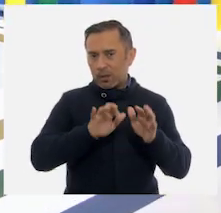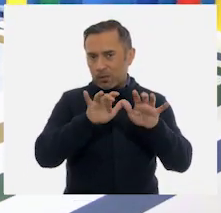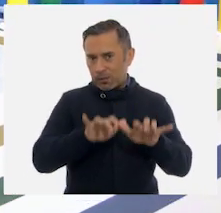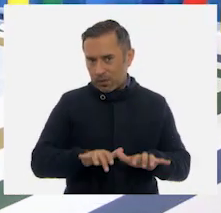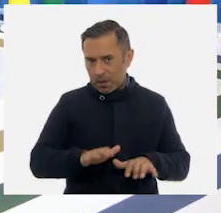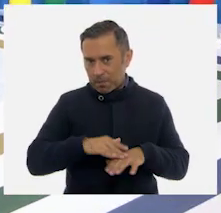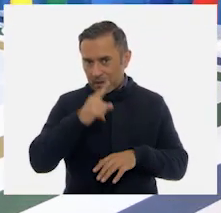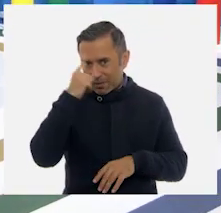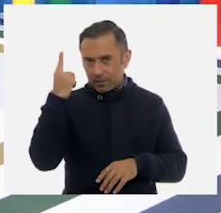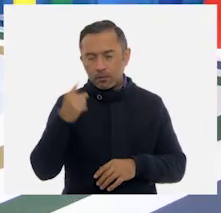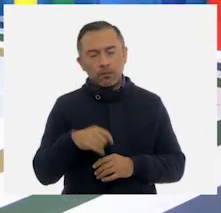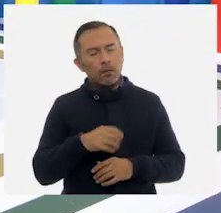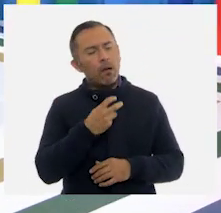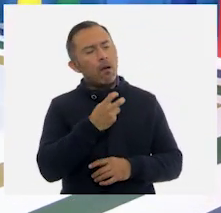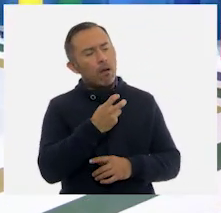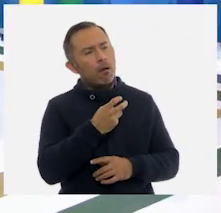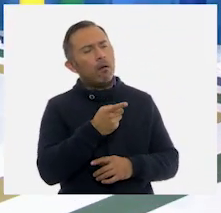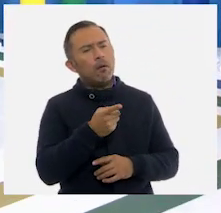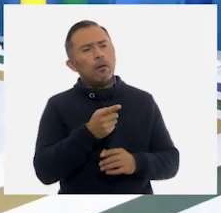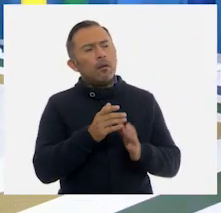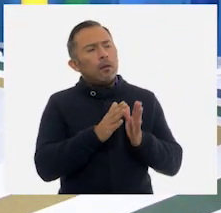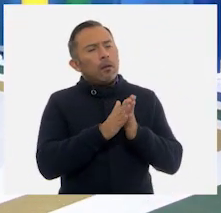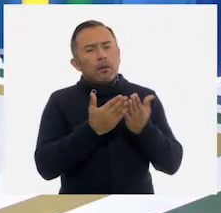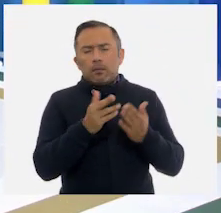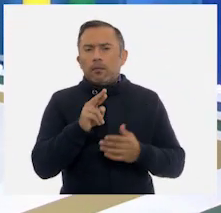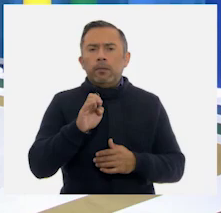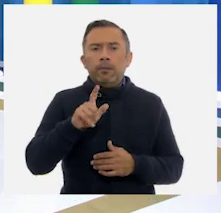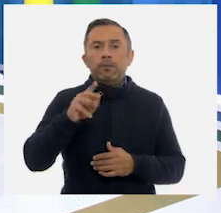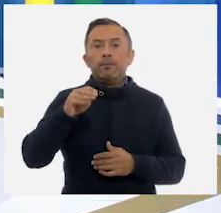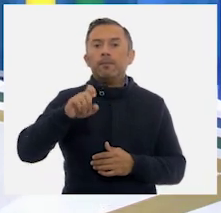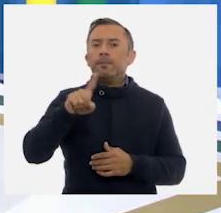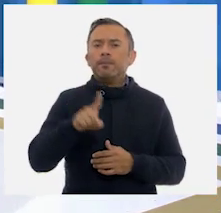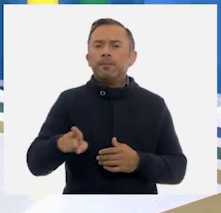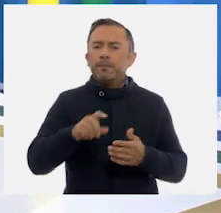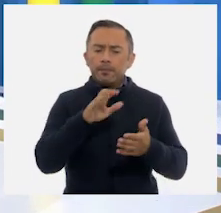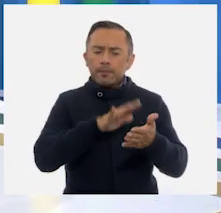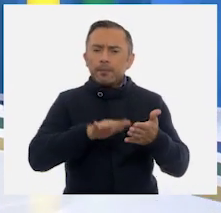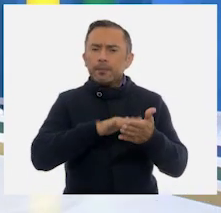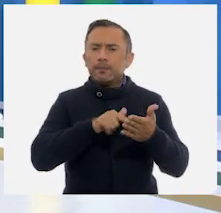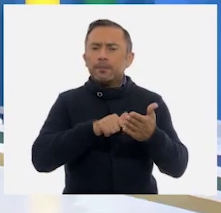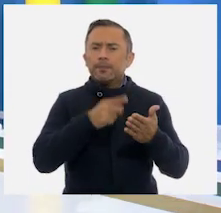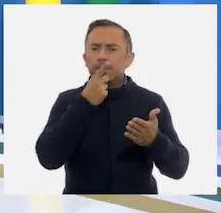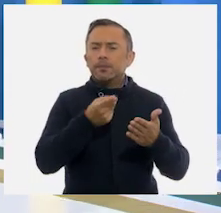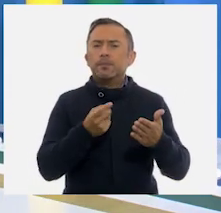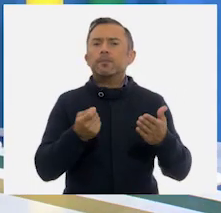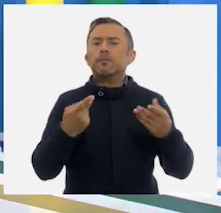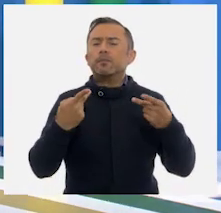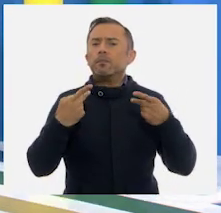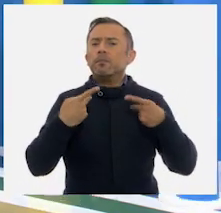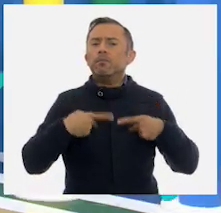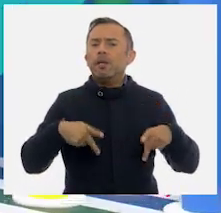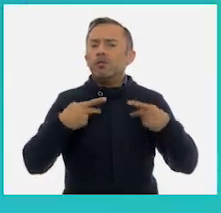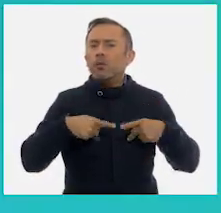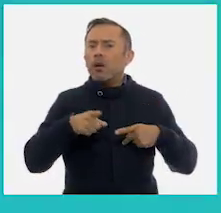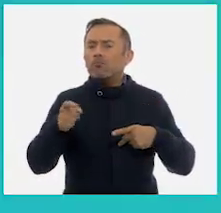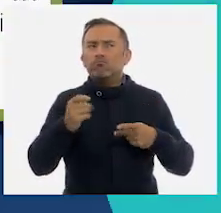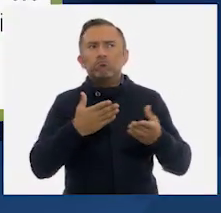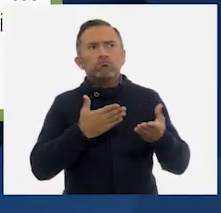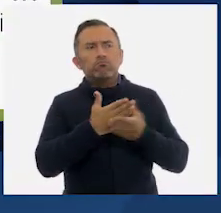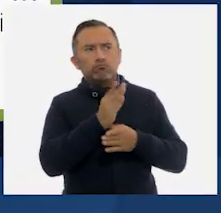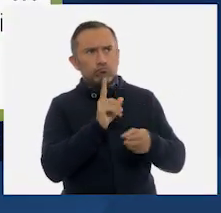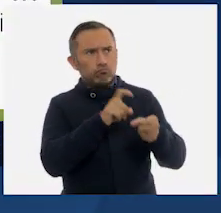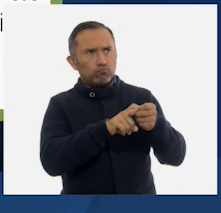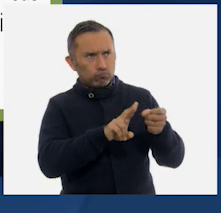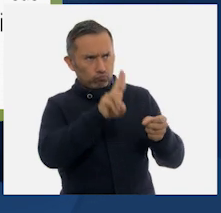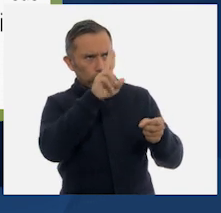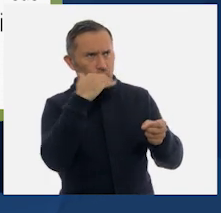mencionas, me llama la atención lo que dice el texto de Rafael F. Muñoz sobre las causas por las cuales la gente entraba a la revolución, que no es